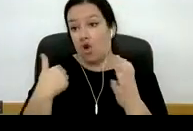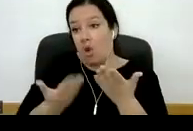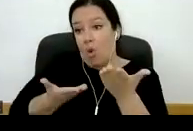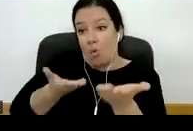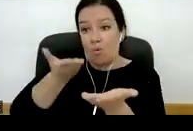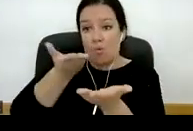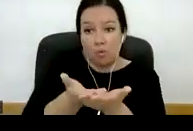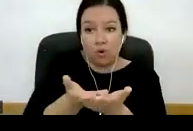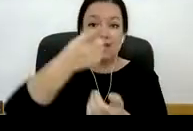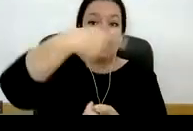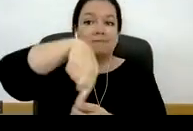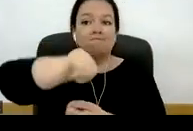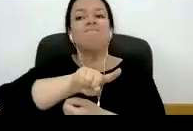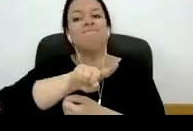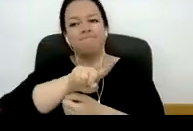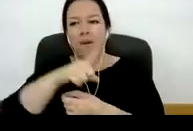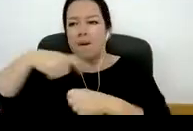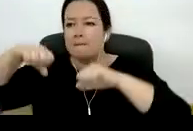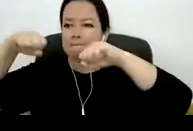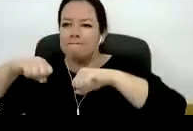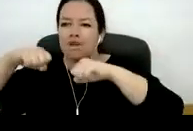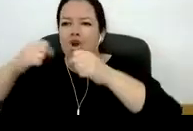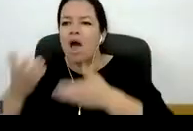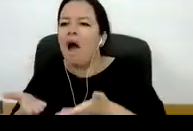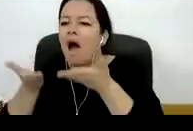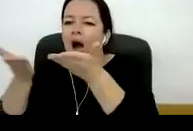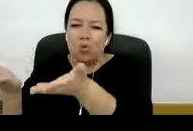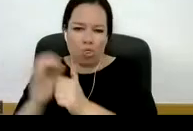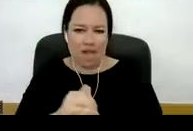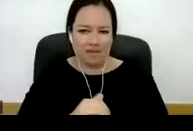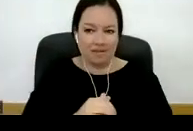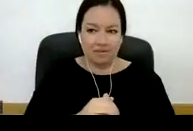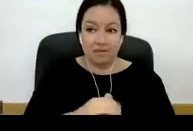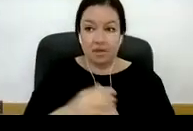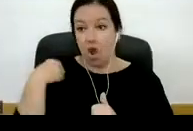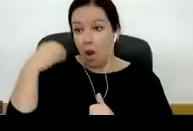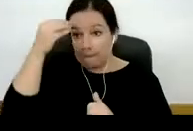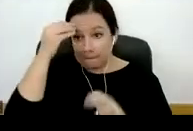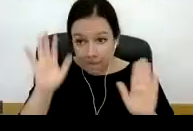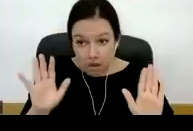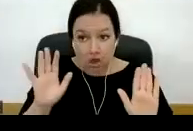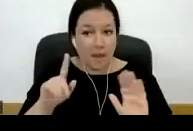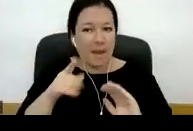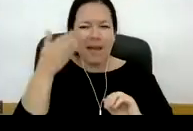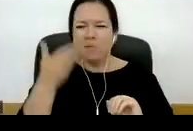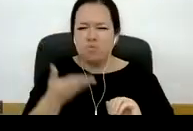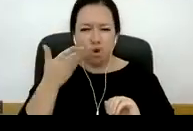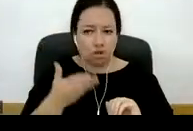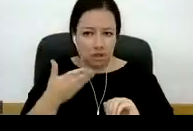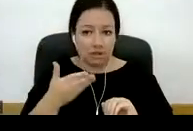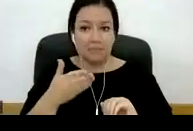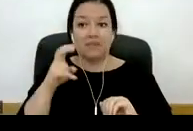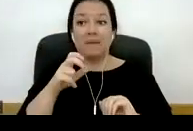vamos a echarle una mano a la nutrición de nuestros mayores. Insisto, creo que el concepto clave sería el de